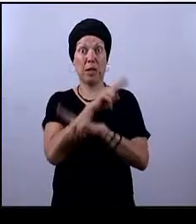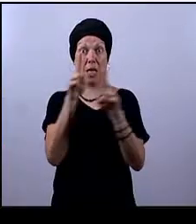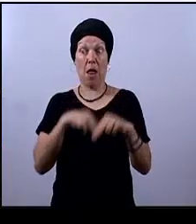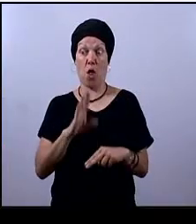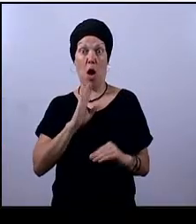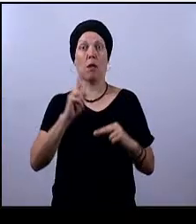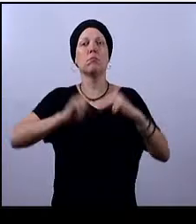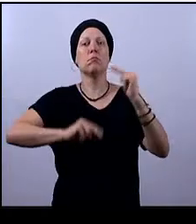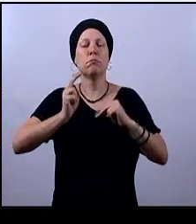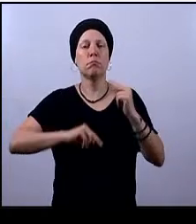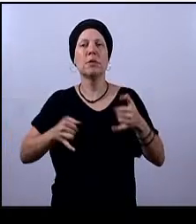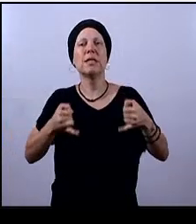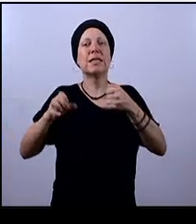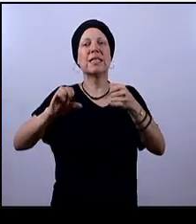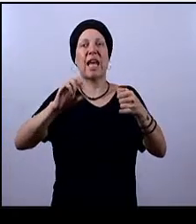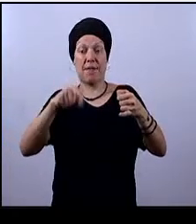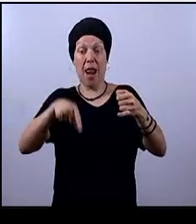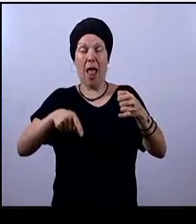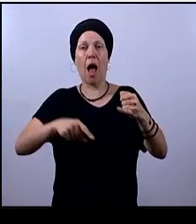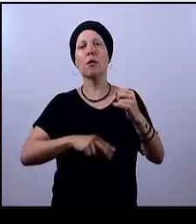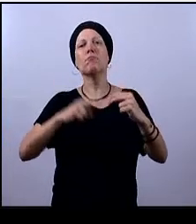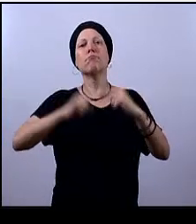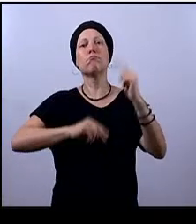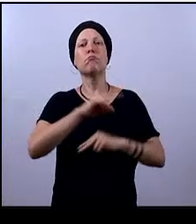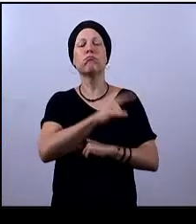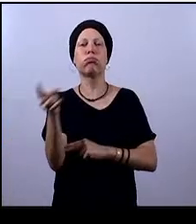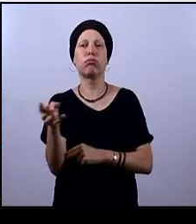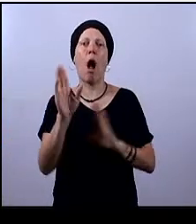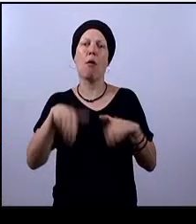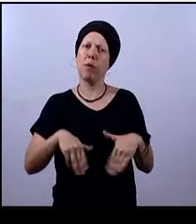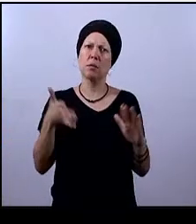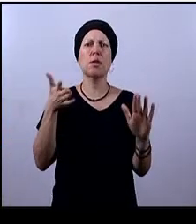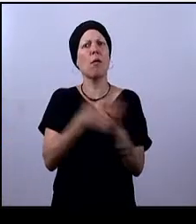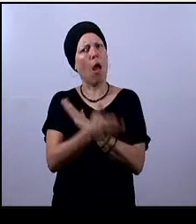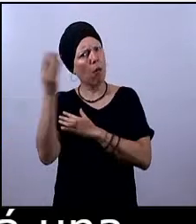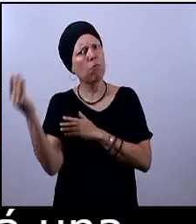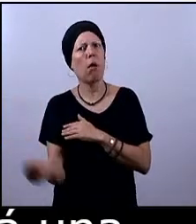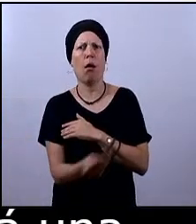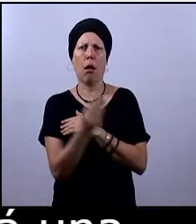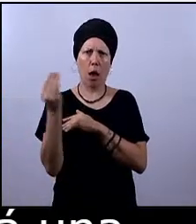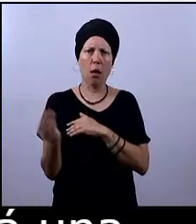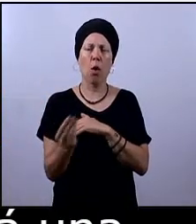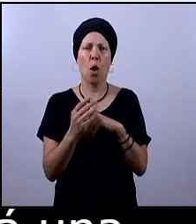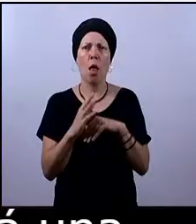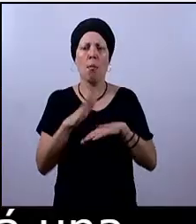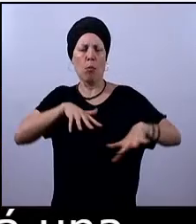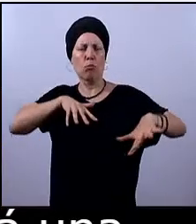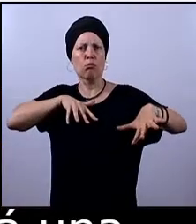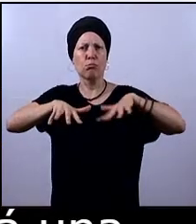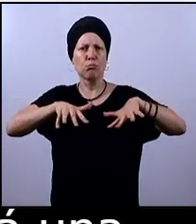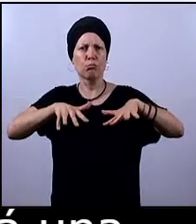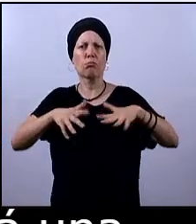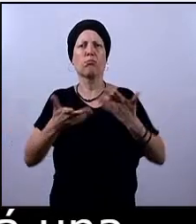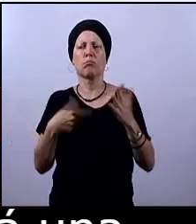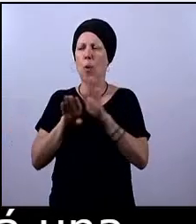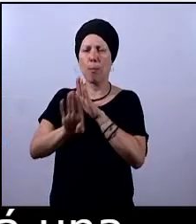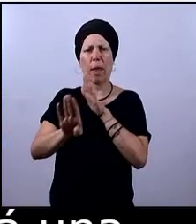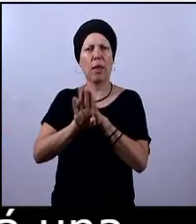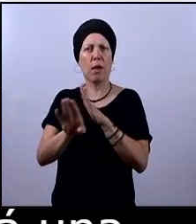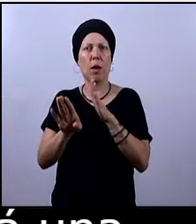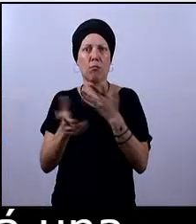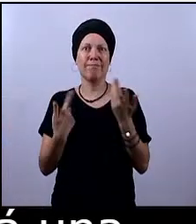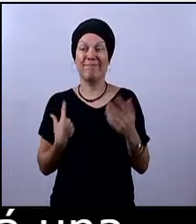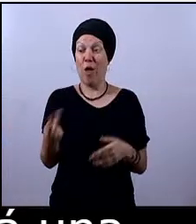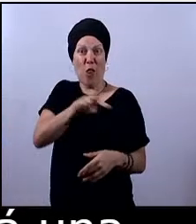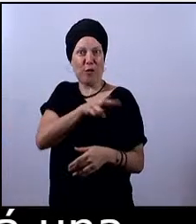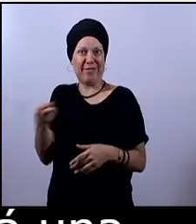internacional sobre el río Sever va a suponer una mejora sustancial en la movilidad de los vecinos que viven